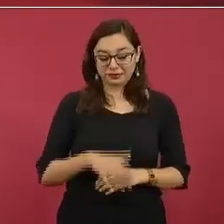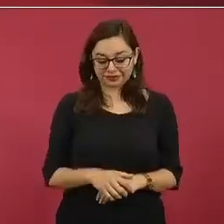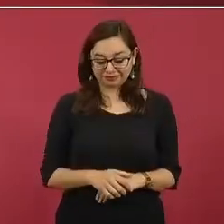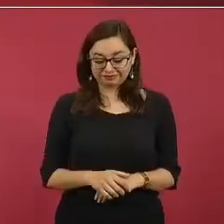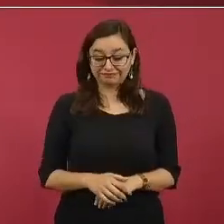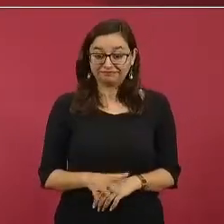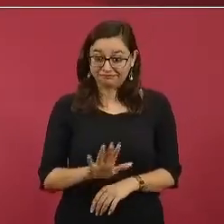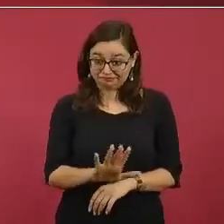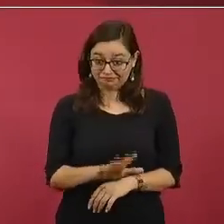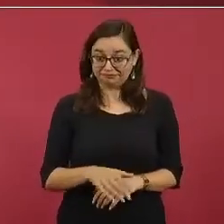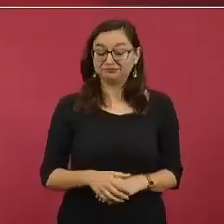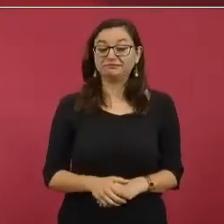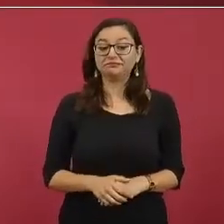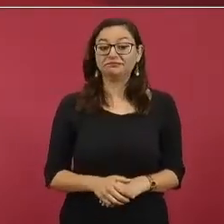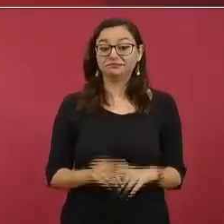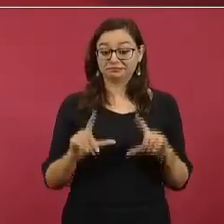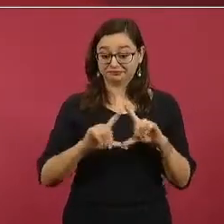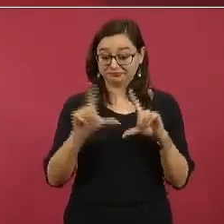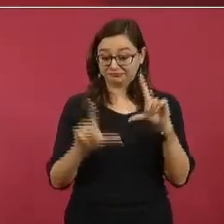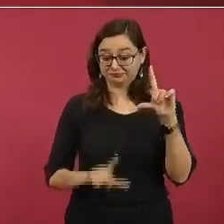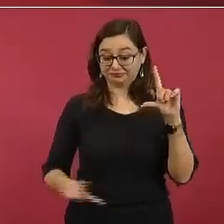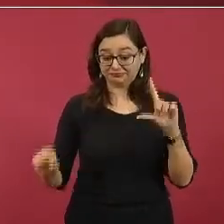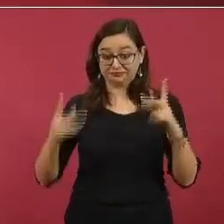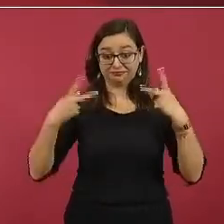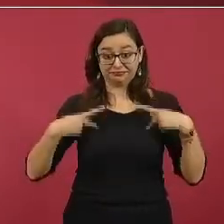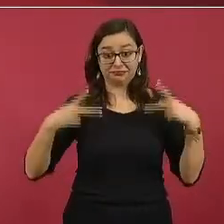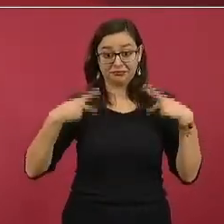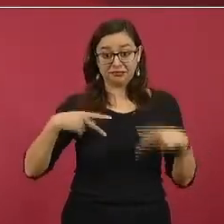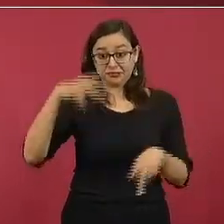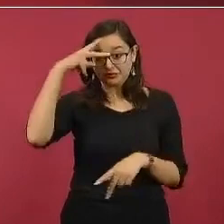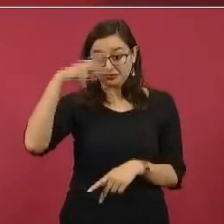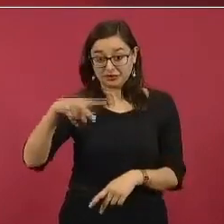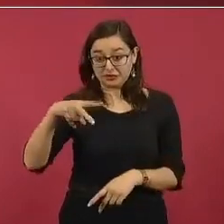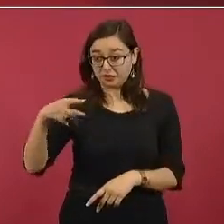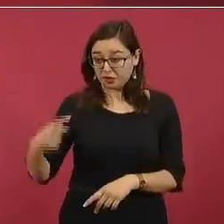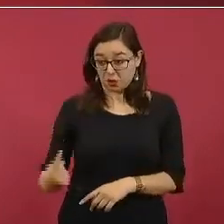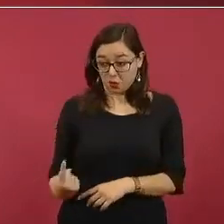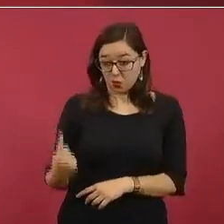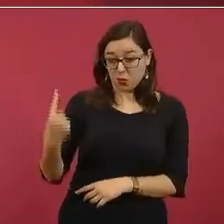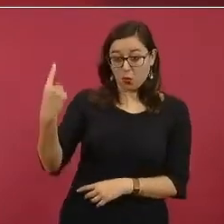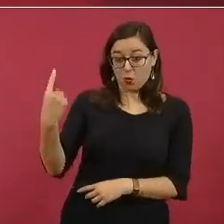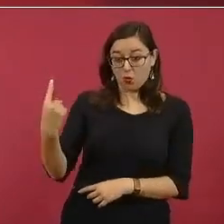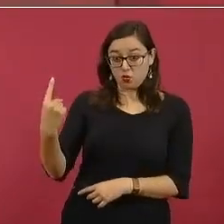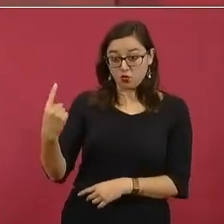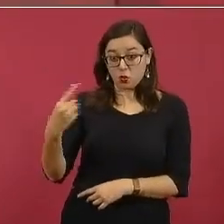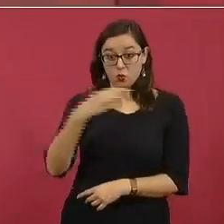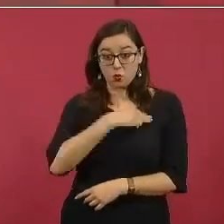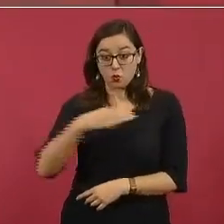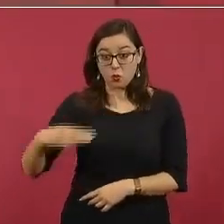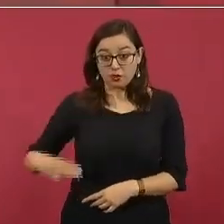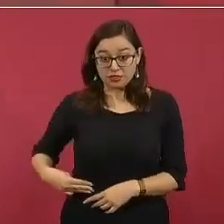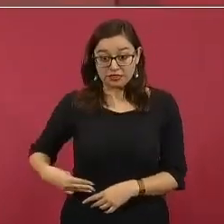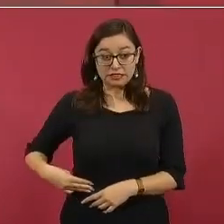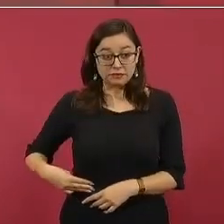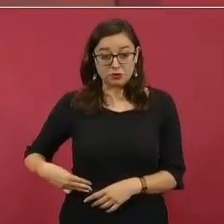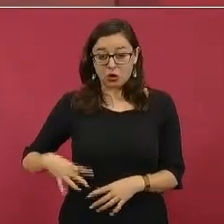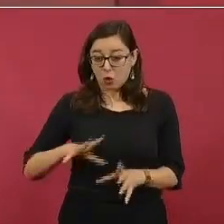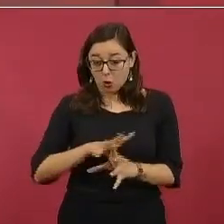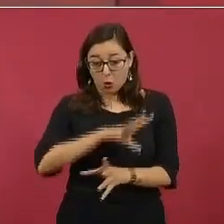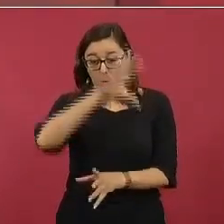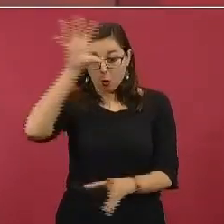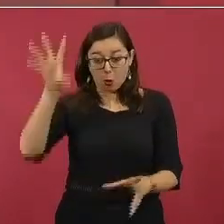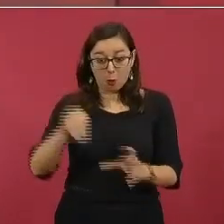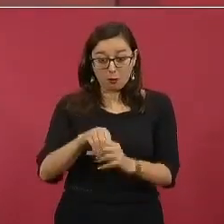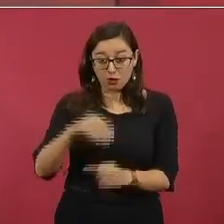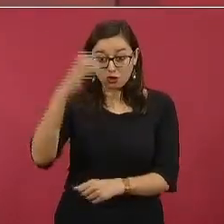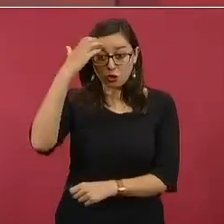haya un mexicano que conozca todos los municipios de México,